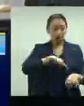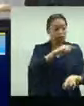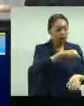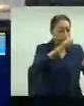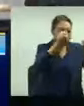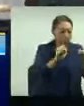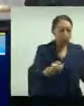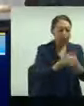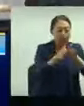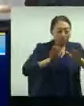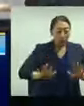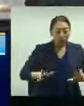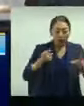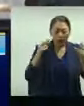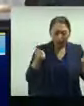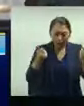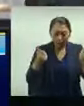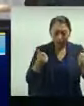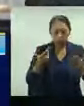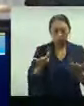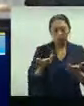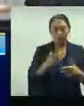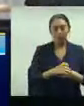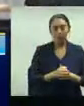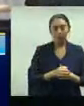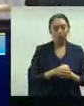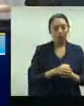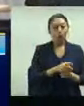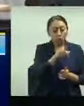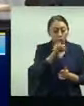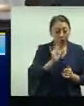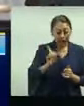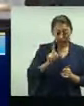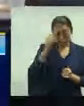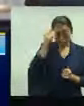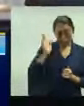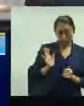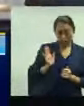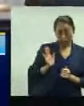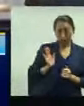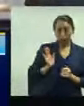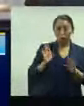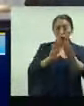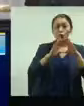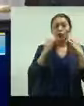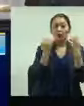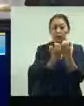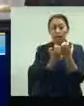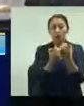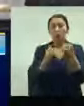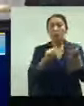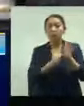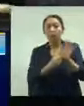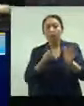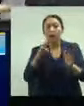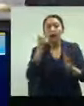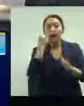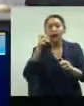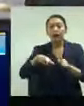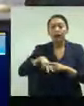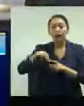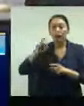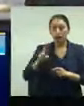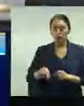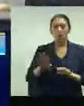de una semana para otra. Si no lo saben, pues una máquina es un riñón que lo que hace